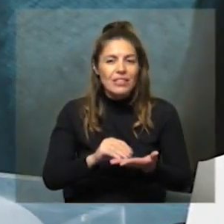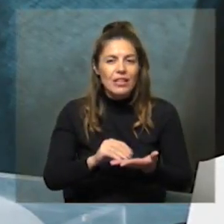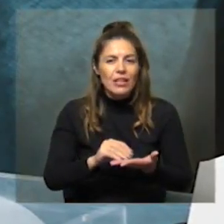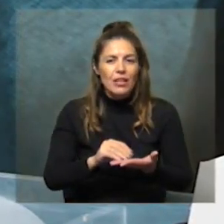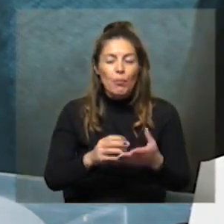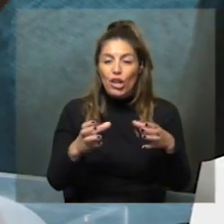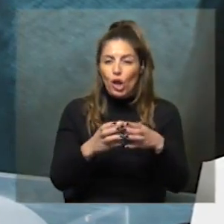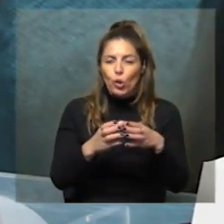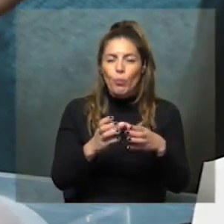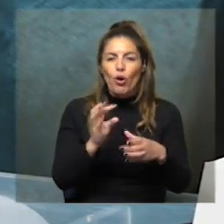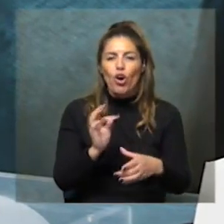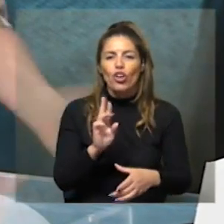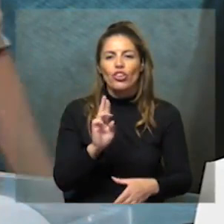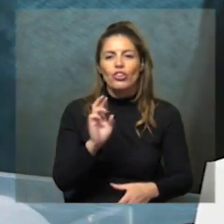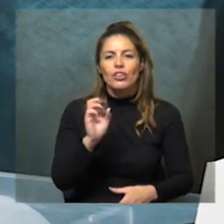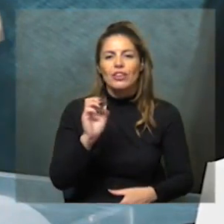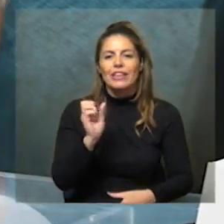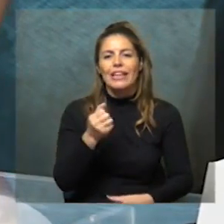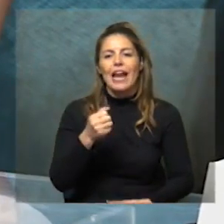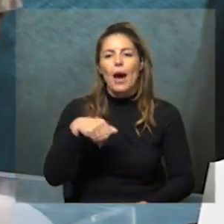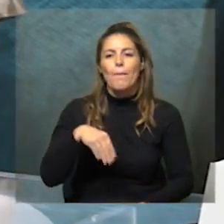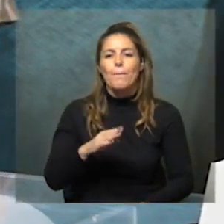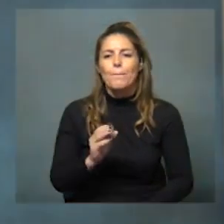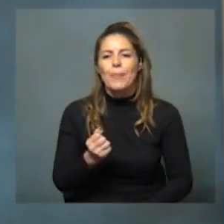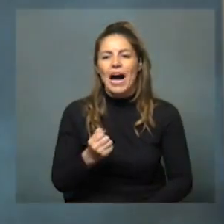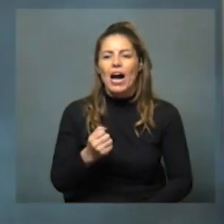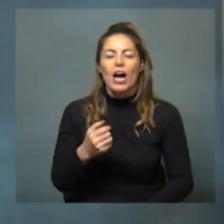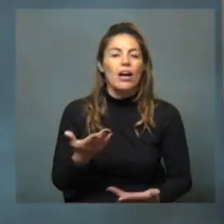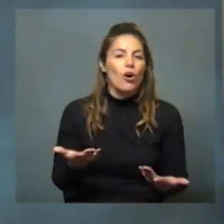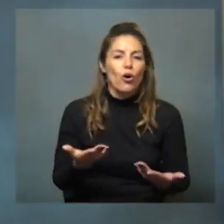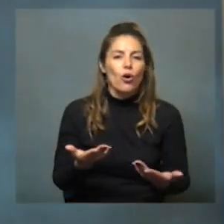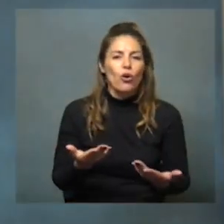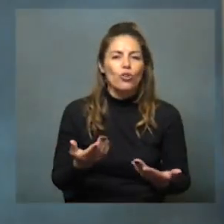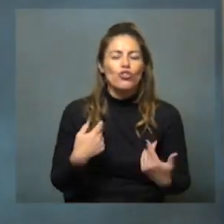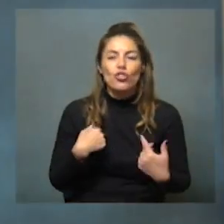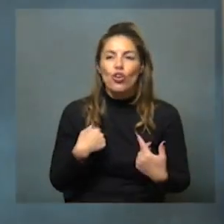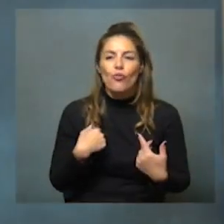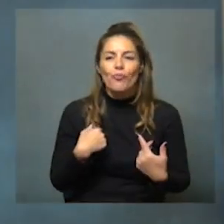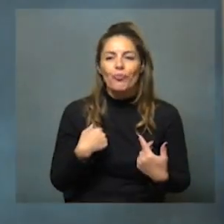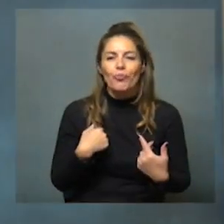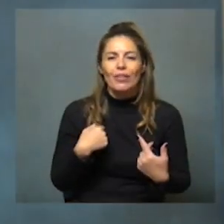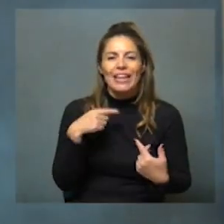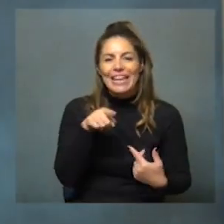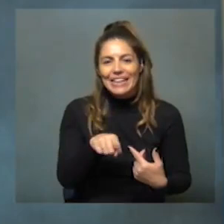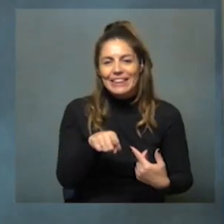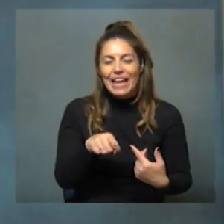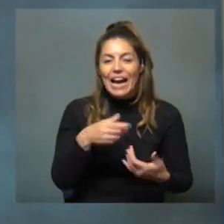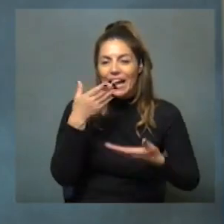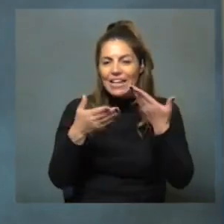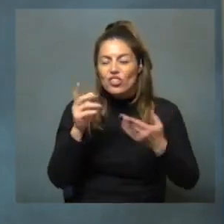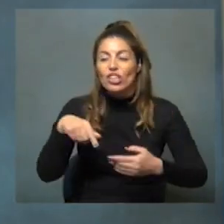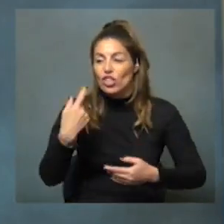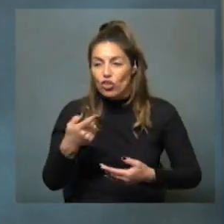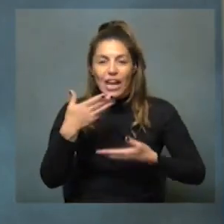algo? ¿O cuándo fue que te pegó? Que dijiste, bueno, yo, ¿qué tema? Yo tenía como yuxtapuestas esta y otra canción de La